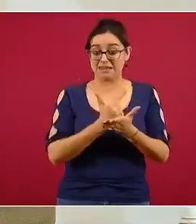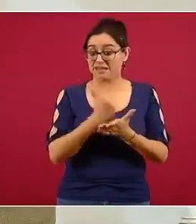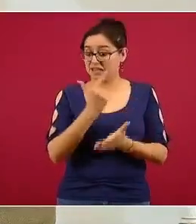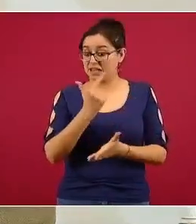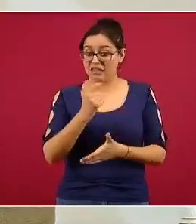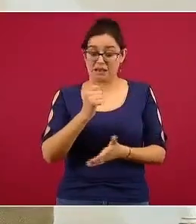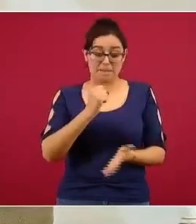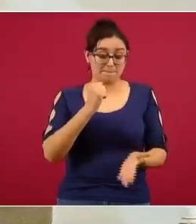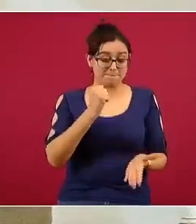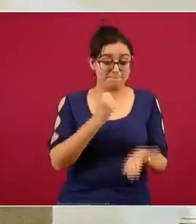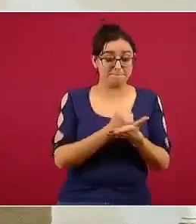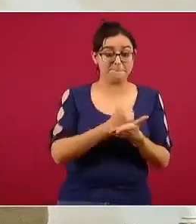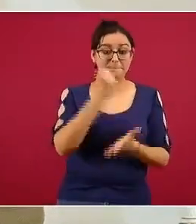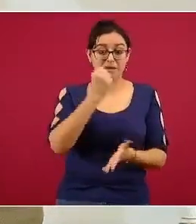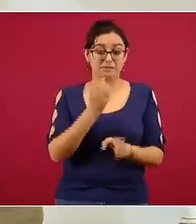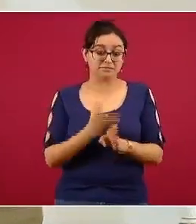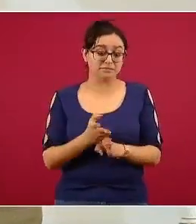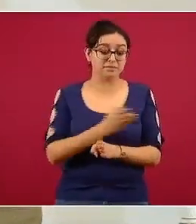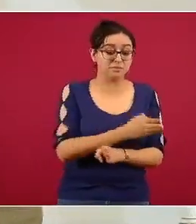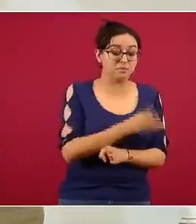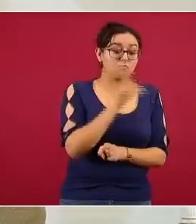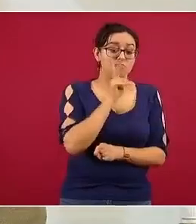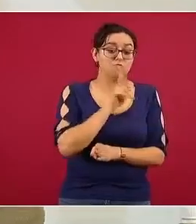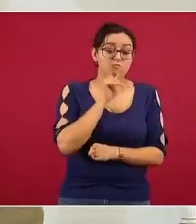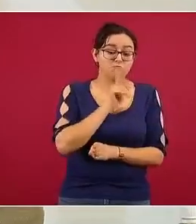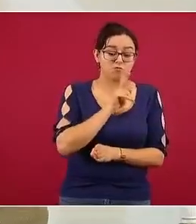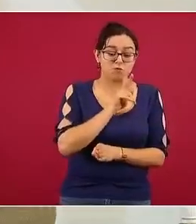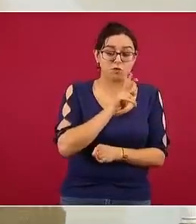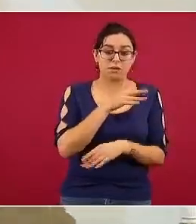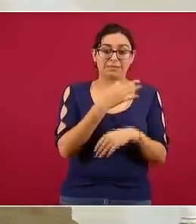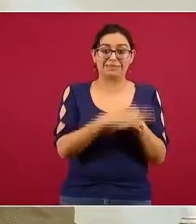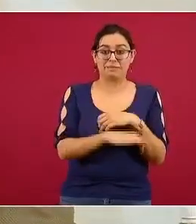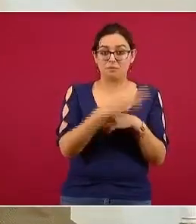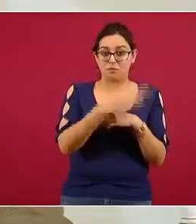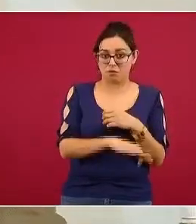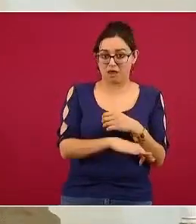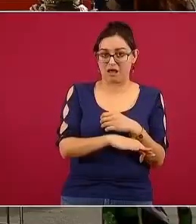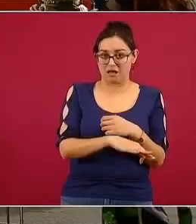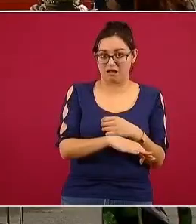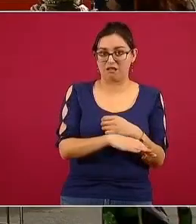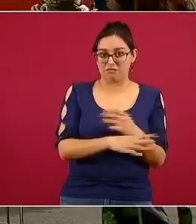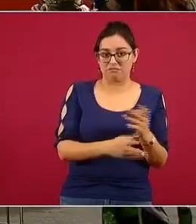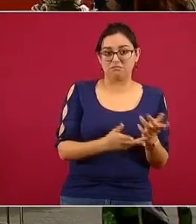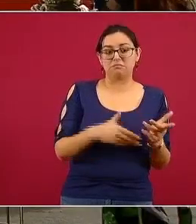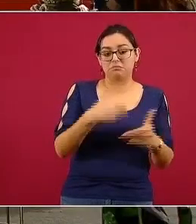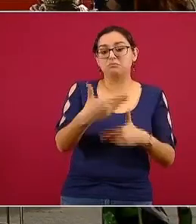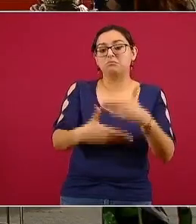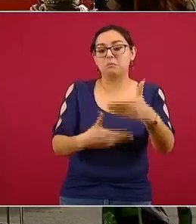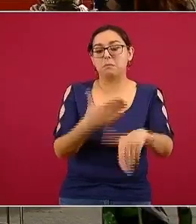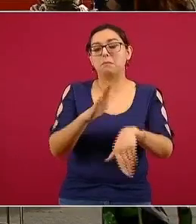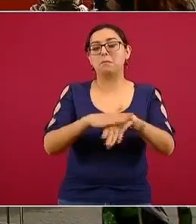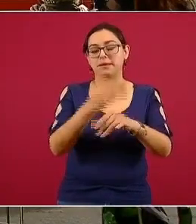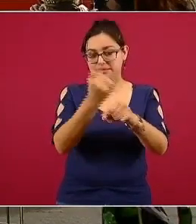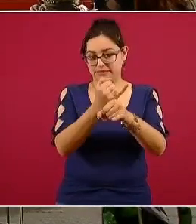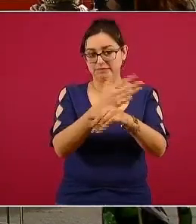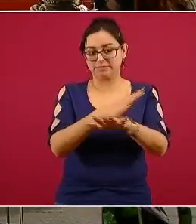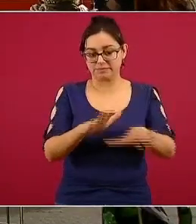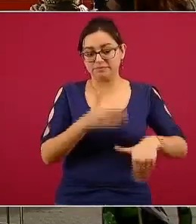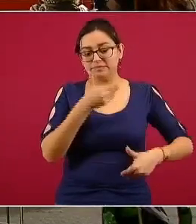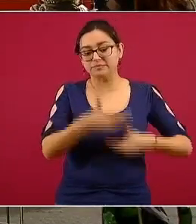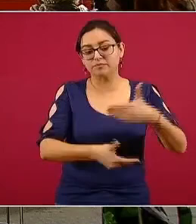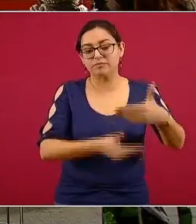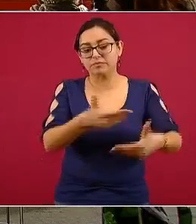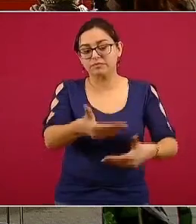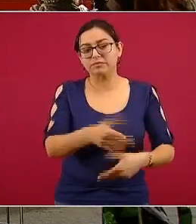se tienen de ensayos que todavía van a dar más información, ¿no? Entonces, digo, lo de los porcentajes